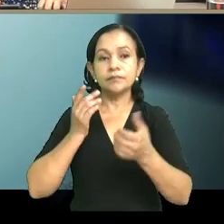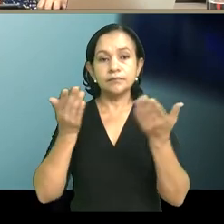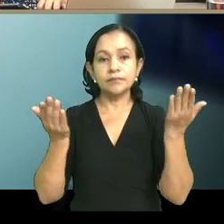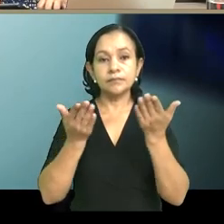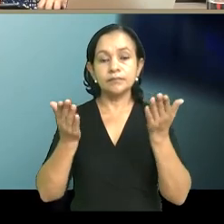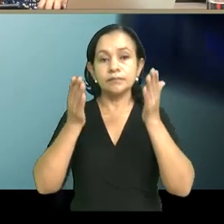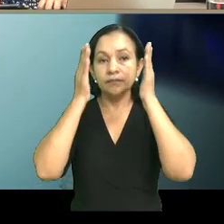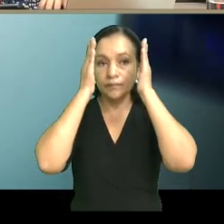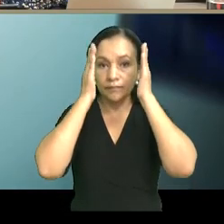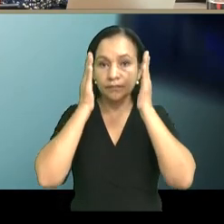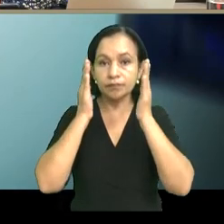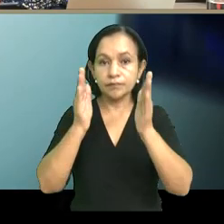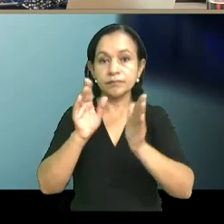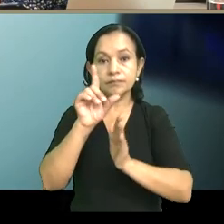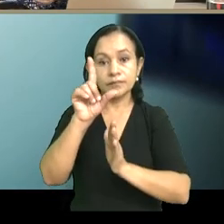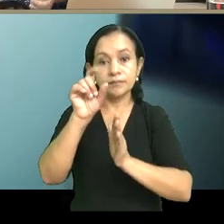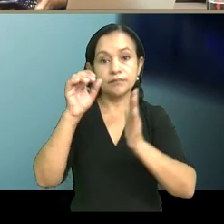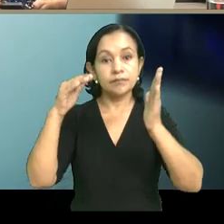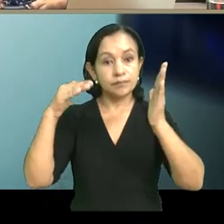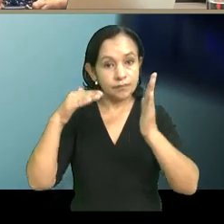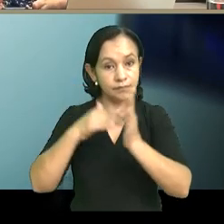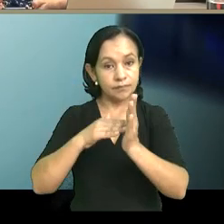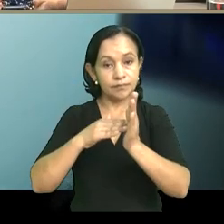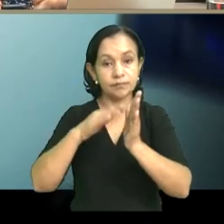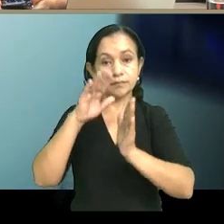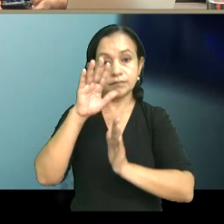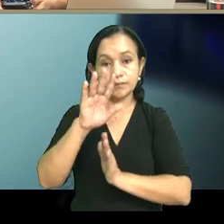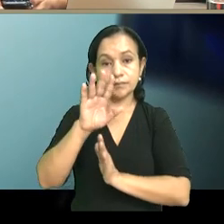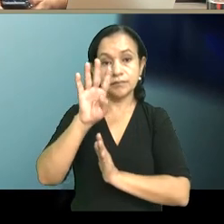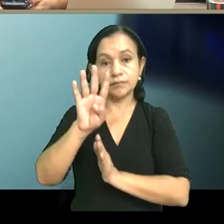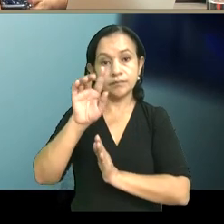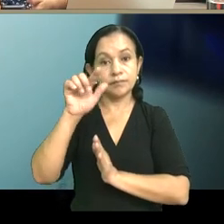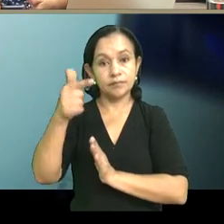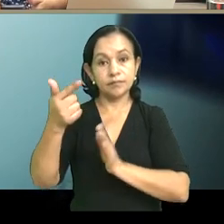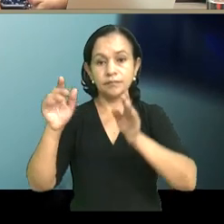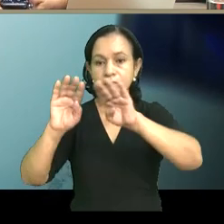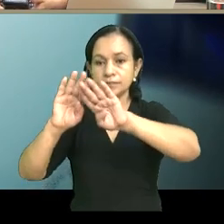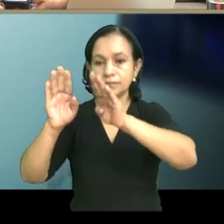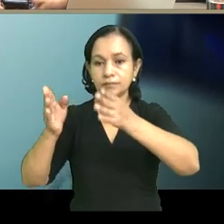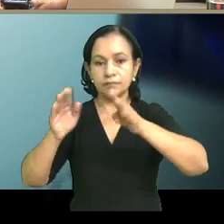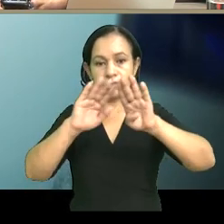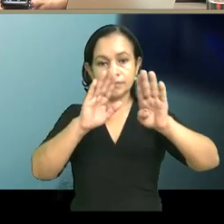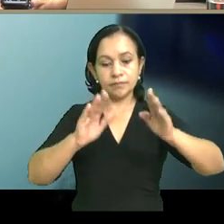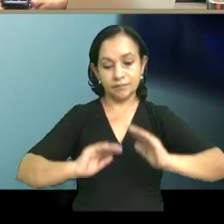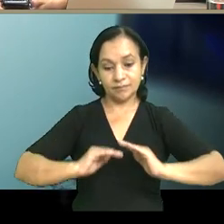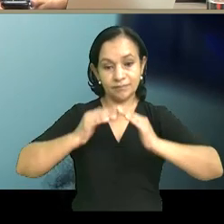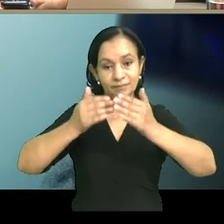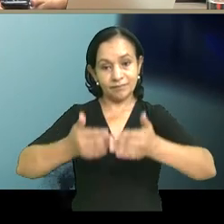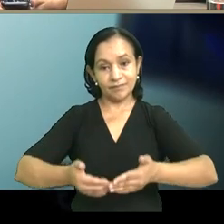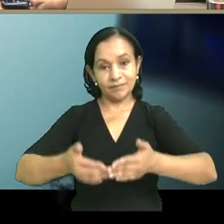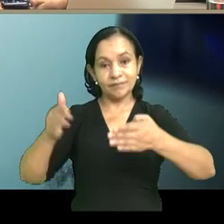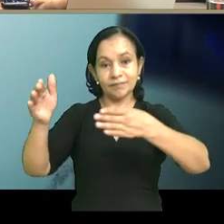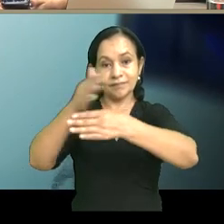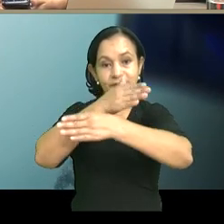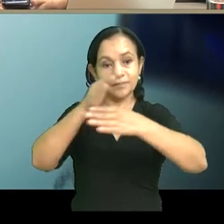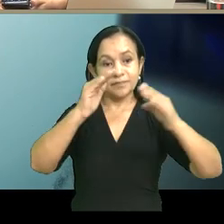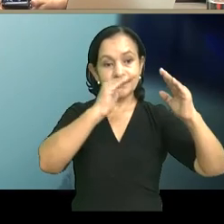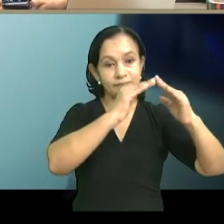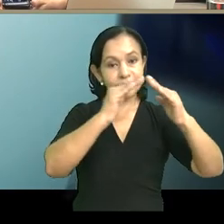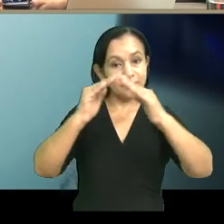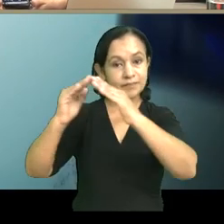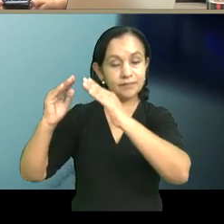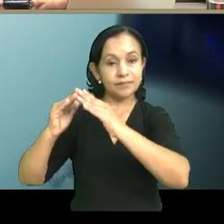la atención a 10.547 mujeres embarazadas en las distintas casas maternas del